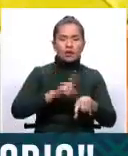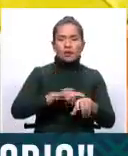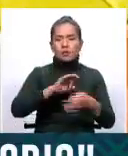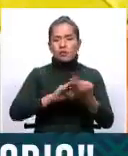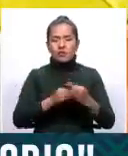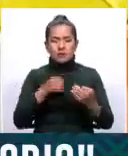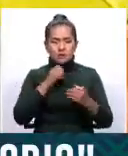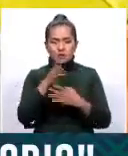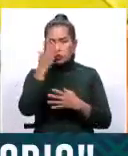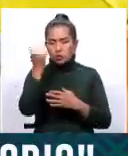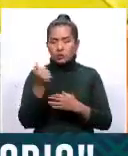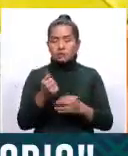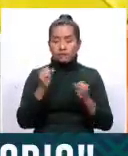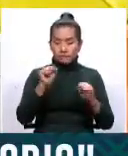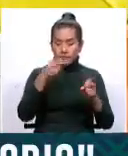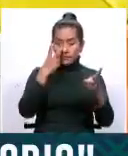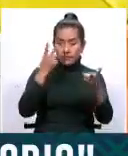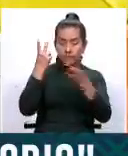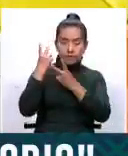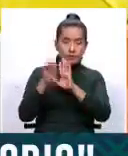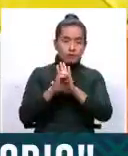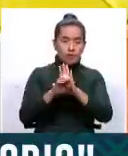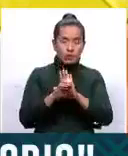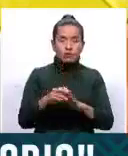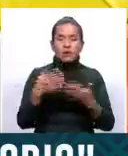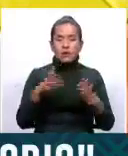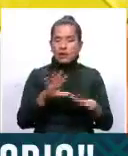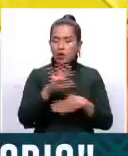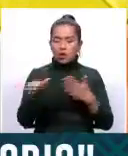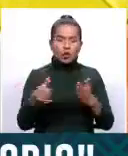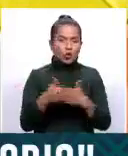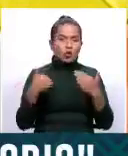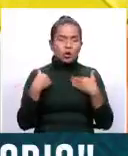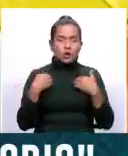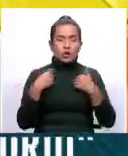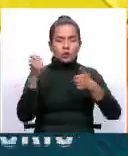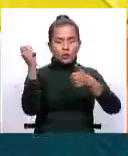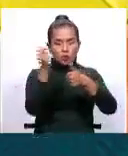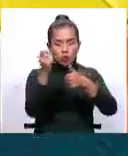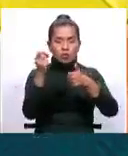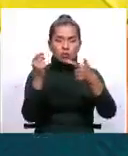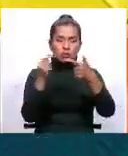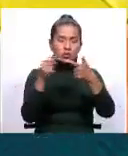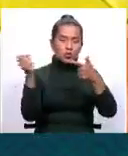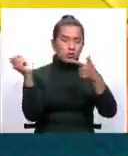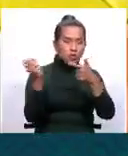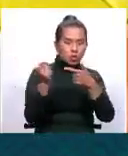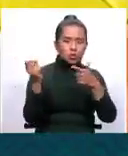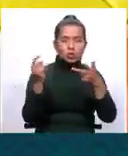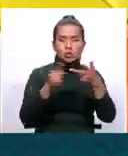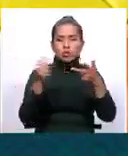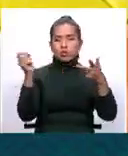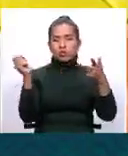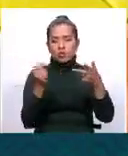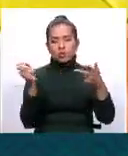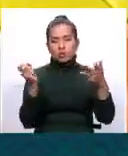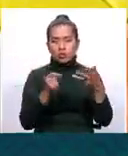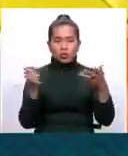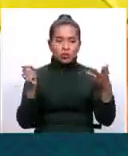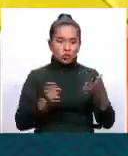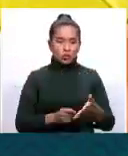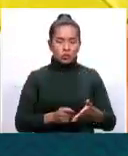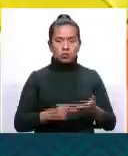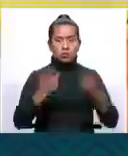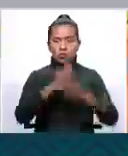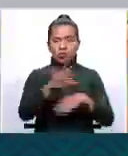ver acá, tiene punto por punto a cada uno de los del tema que hace